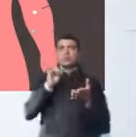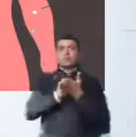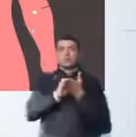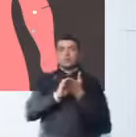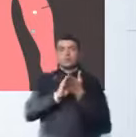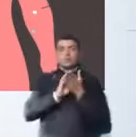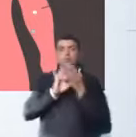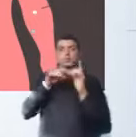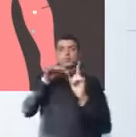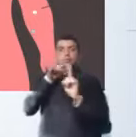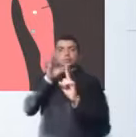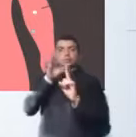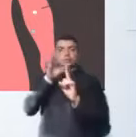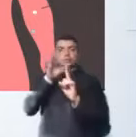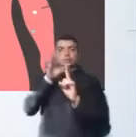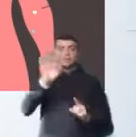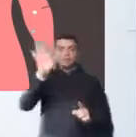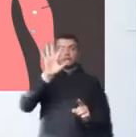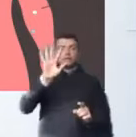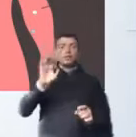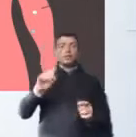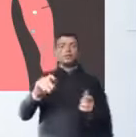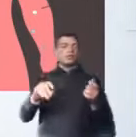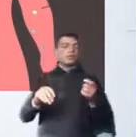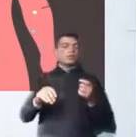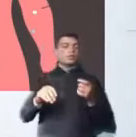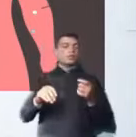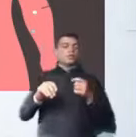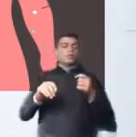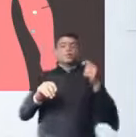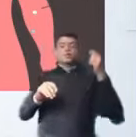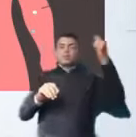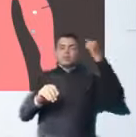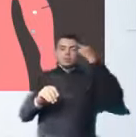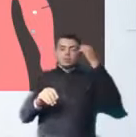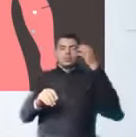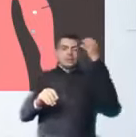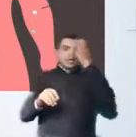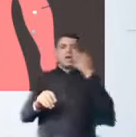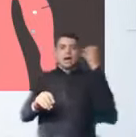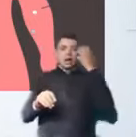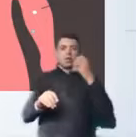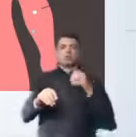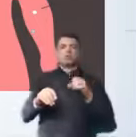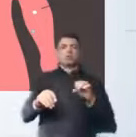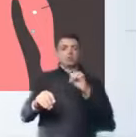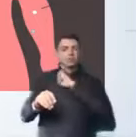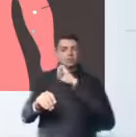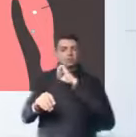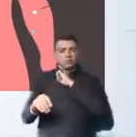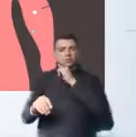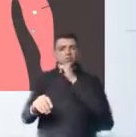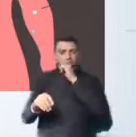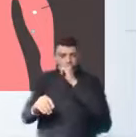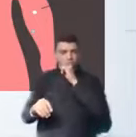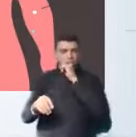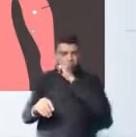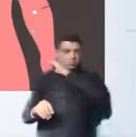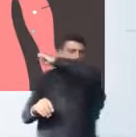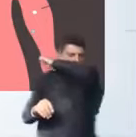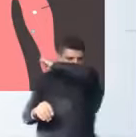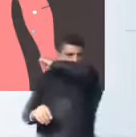la tos. Como les decía, paradójicamente, al ser una gripa, no tiene